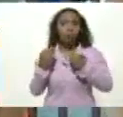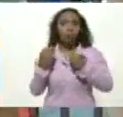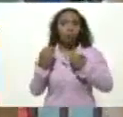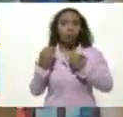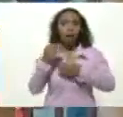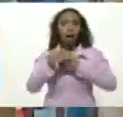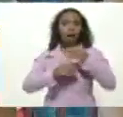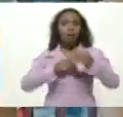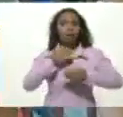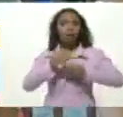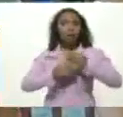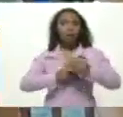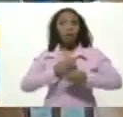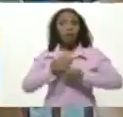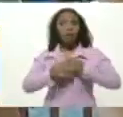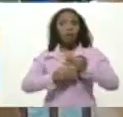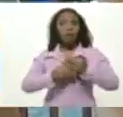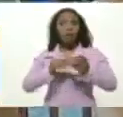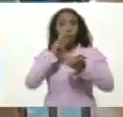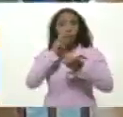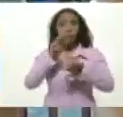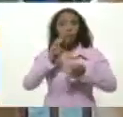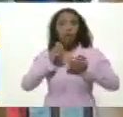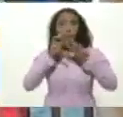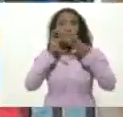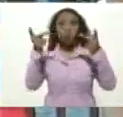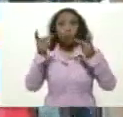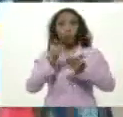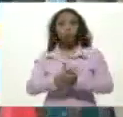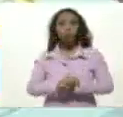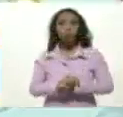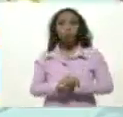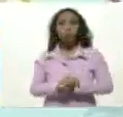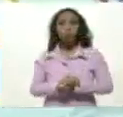de la banca pública,